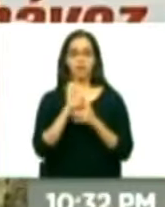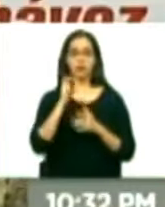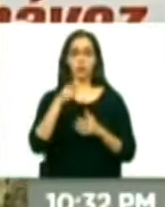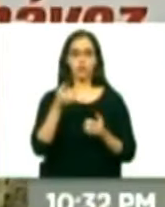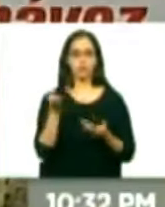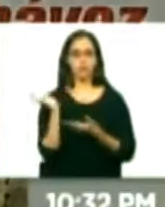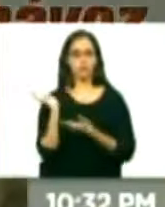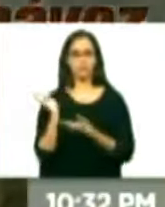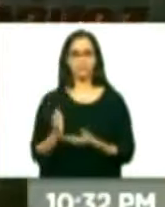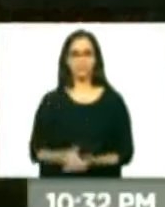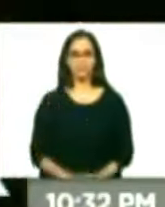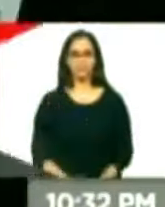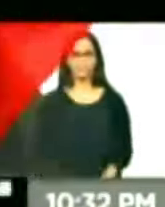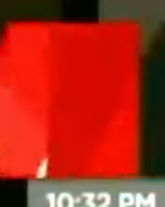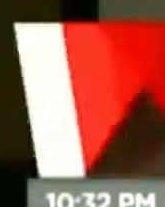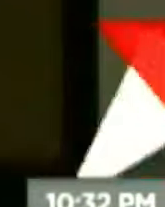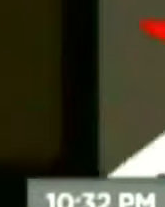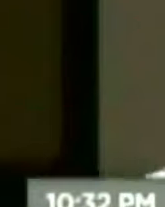dale.